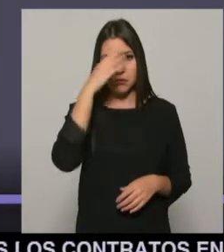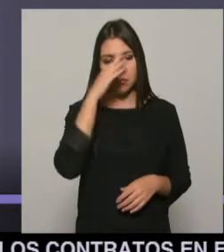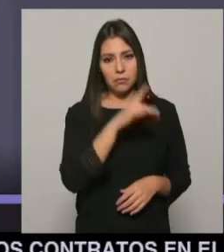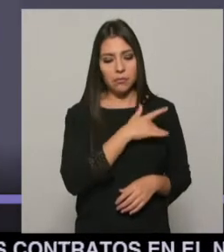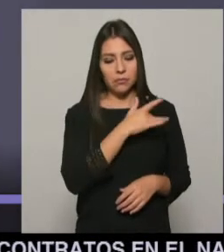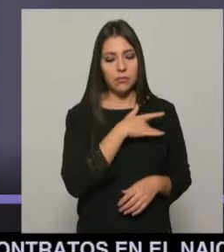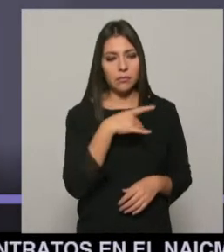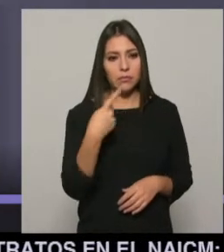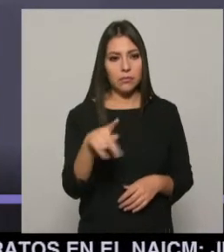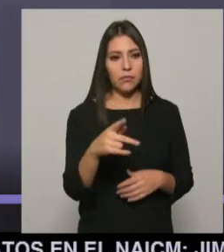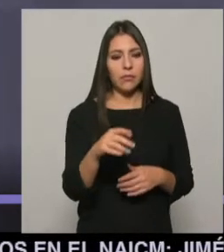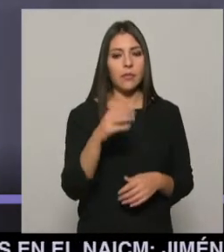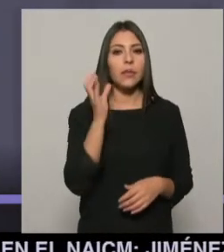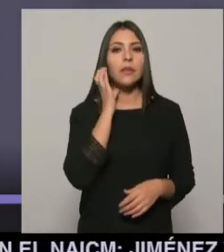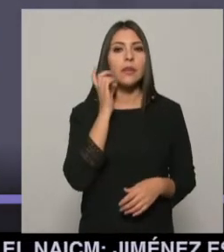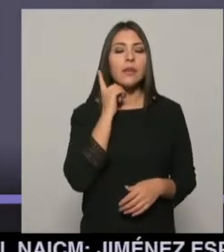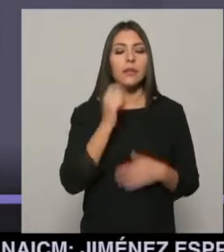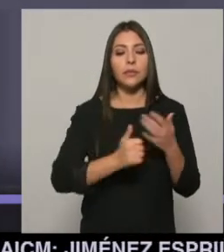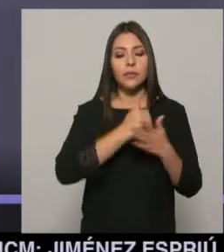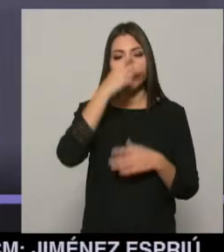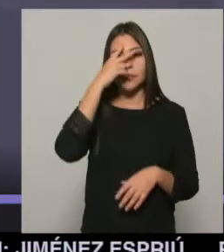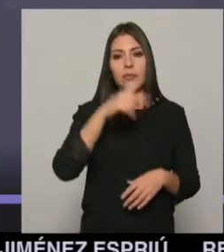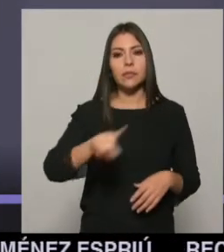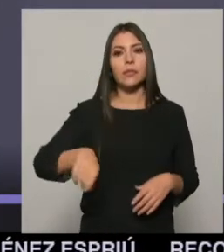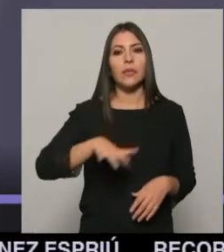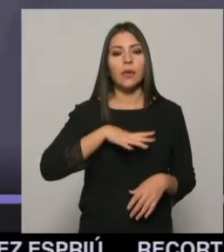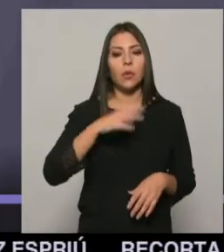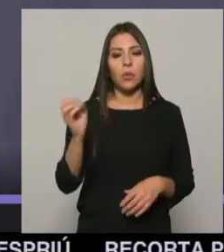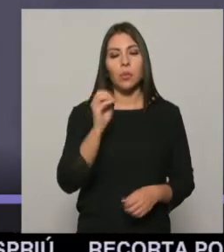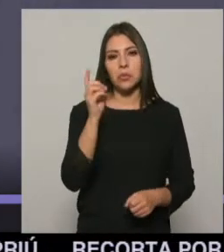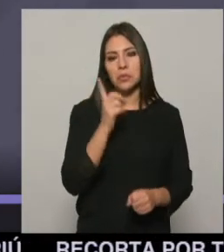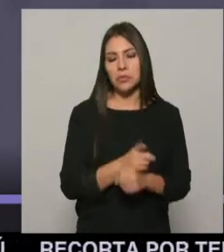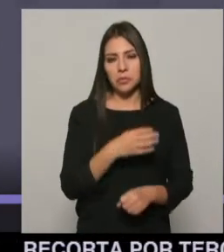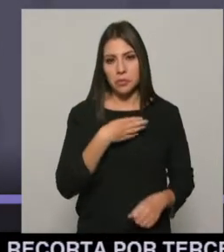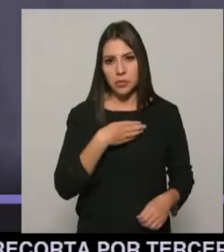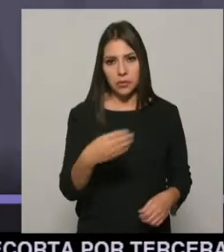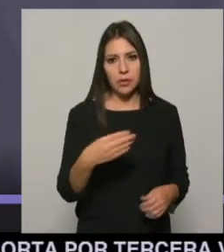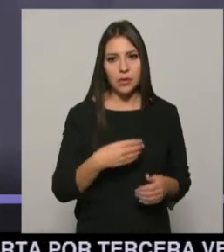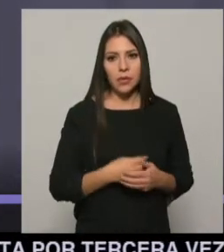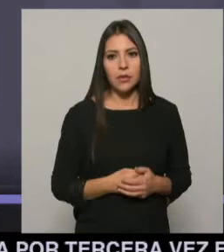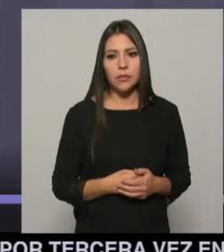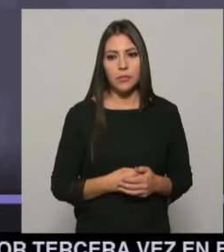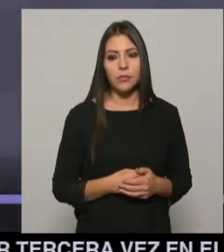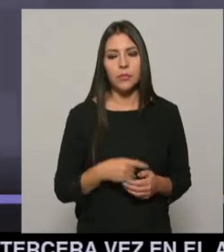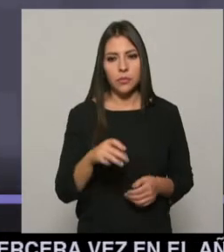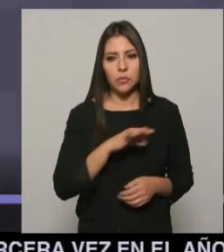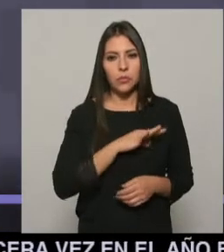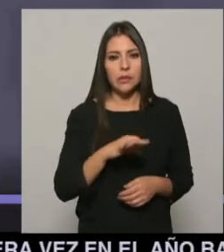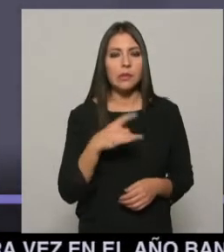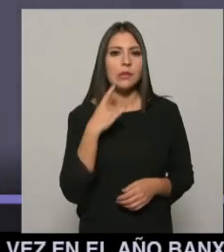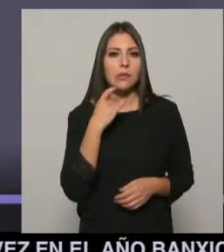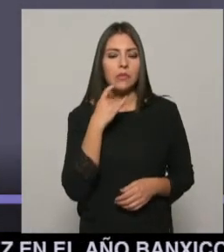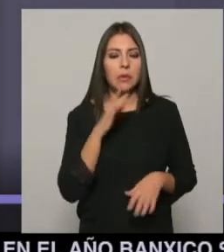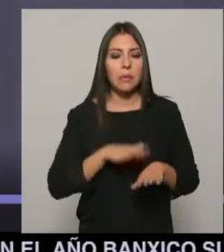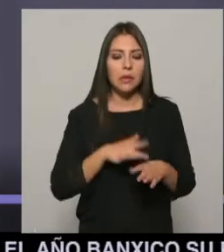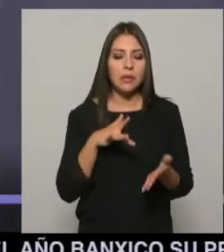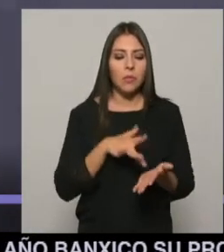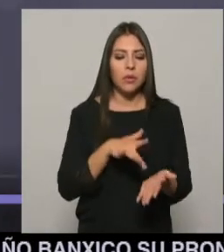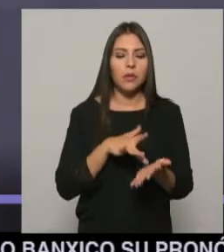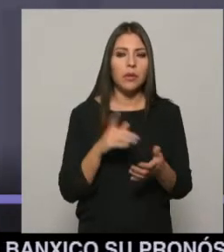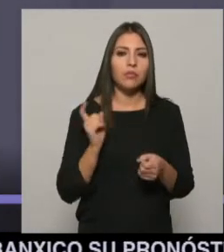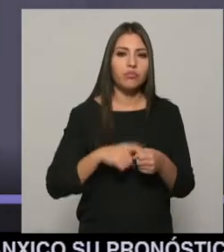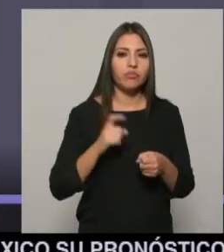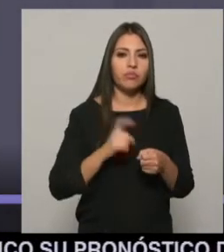México tiene una área de oportunidad extraordinaria para poder sumar esfuerzos y avanzarlo de mejor